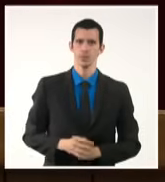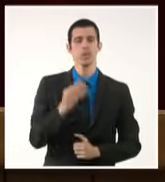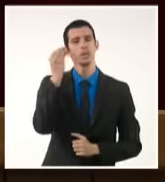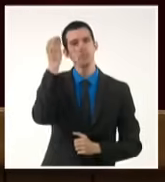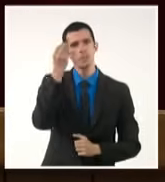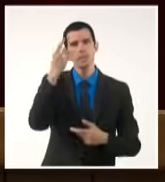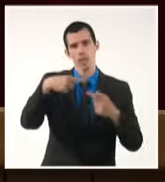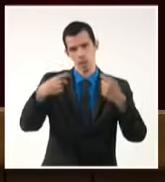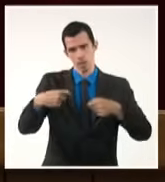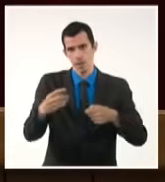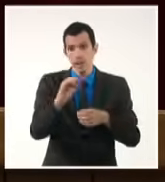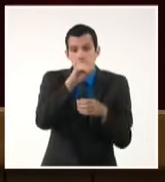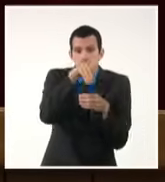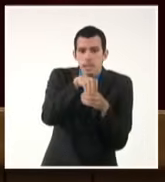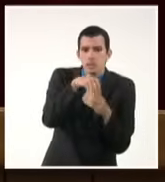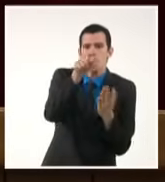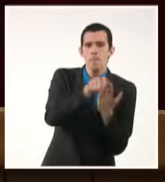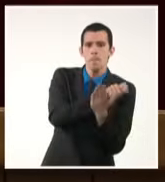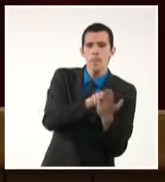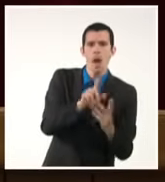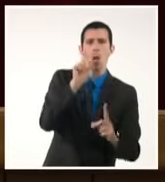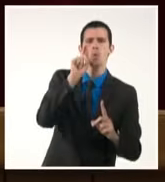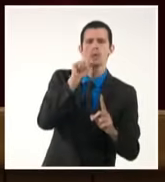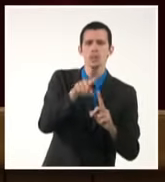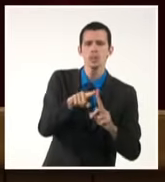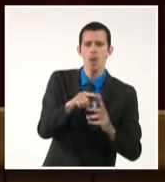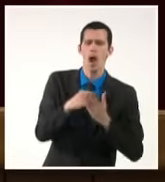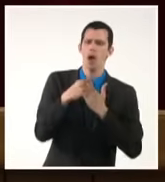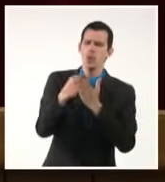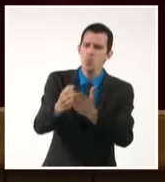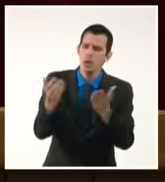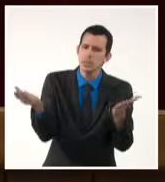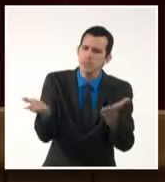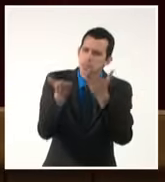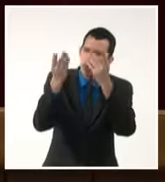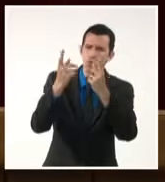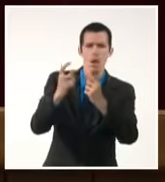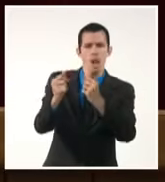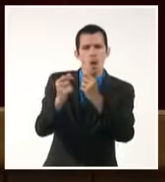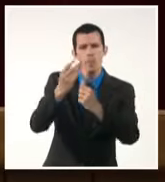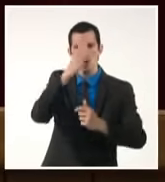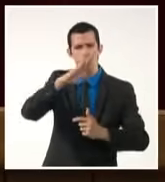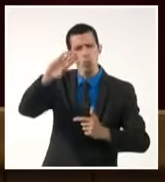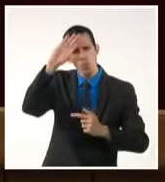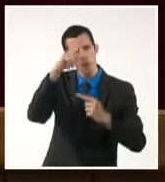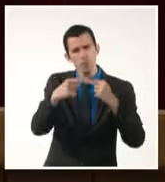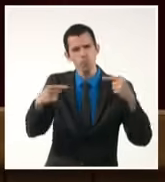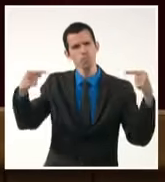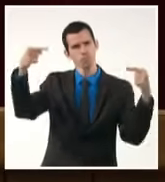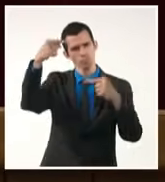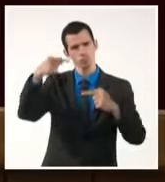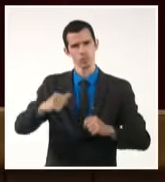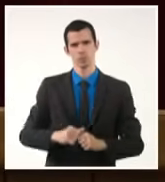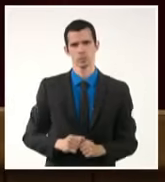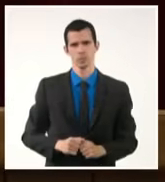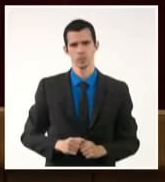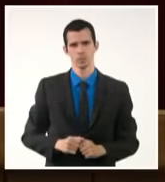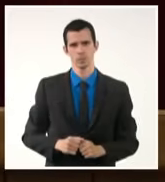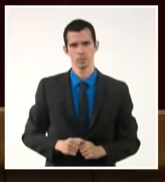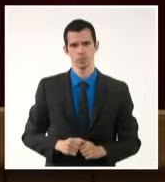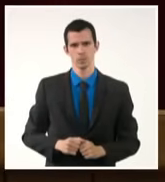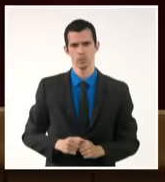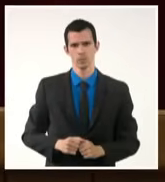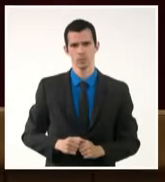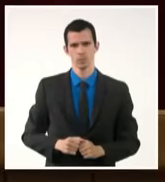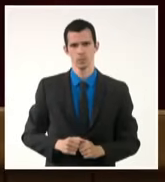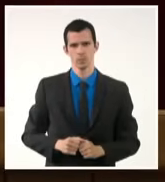al desarrollo económico y social del país. Ratificamos una vez más que las políticas públicas de